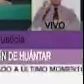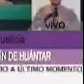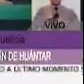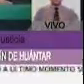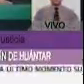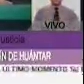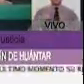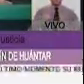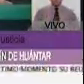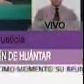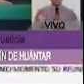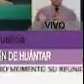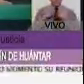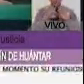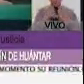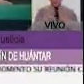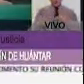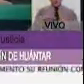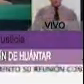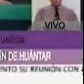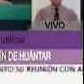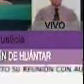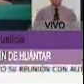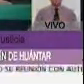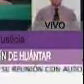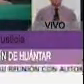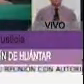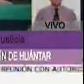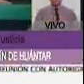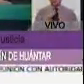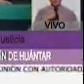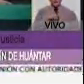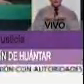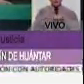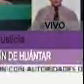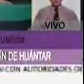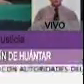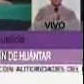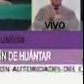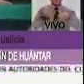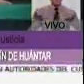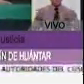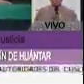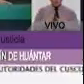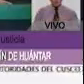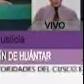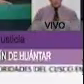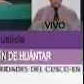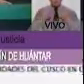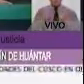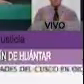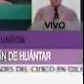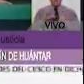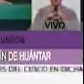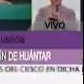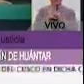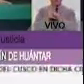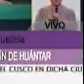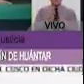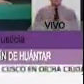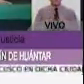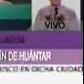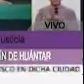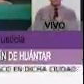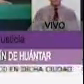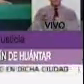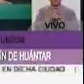yo haría lo mismo, es realizar todos los esfuerzos legales